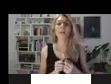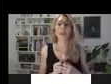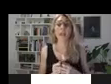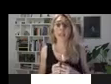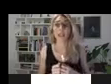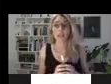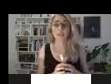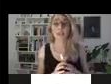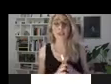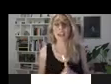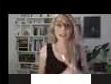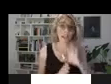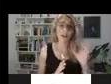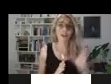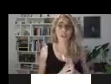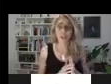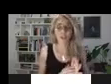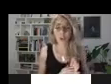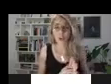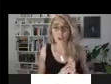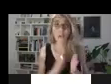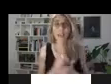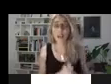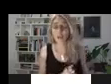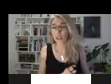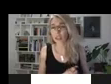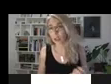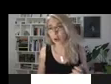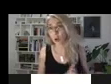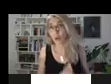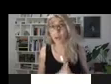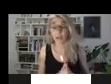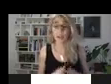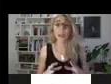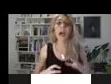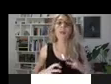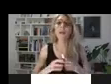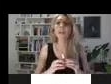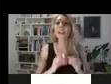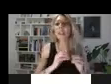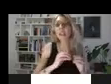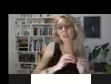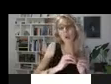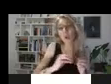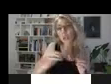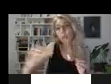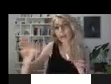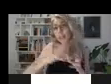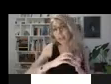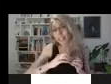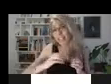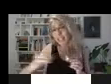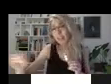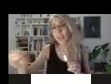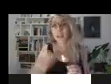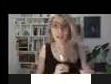literatura de Francia de mediados del siglo XX, pero que conlleva